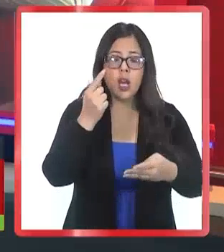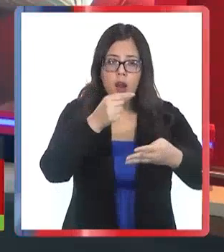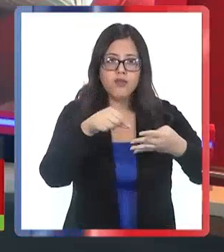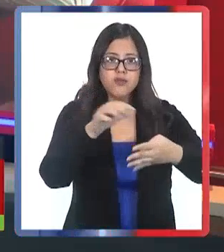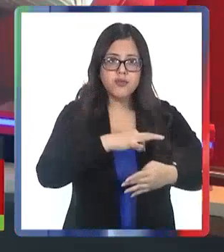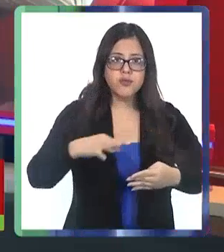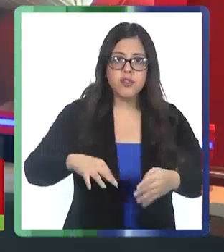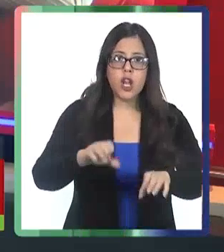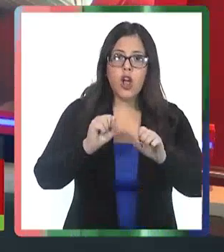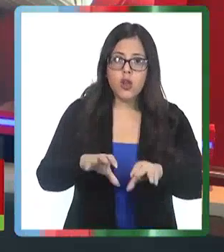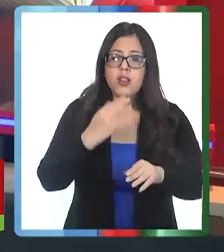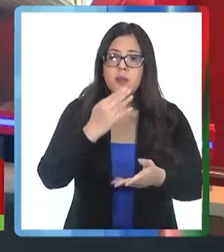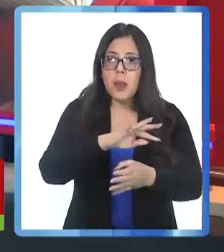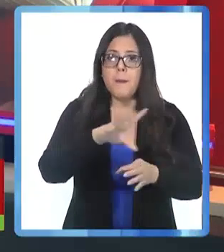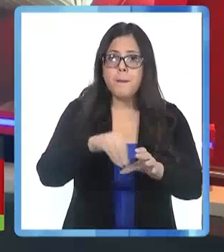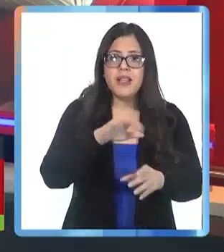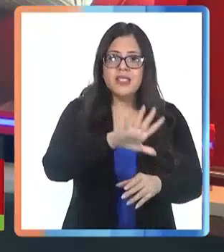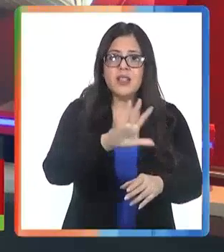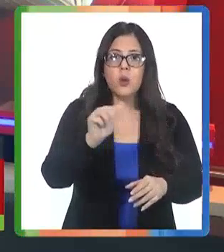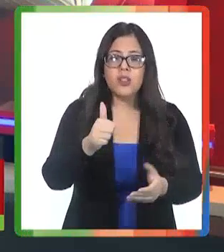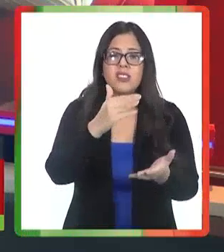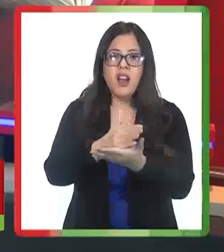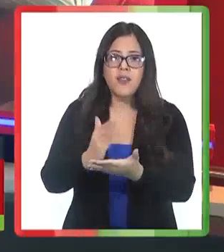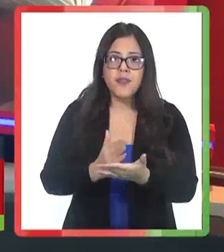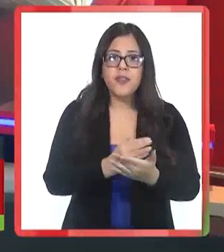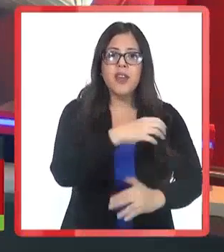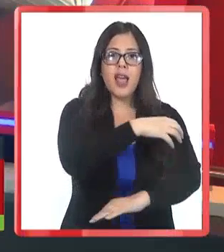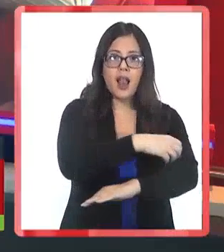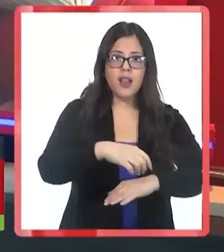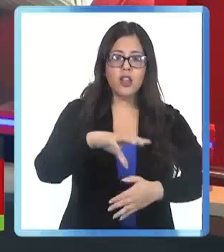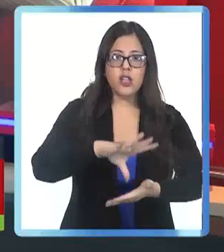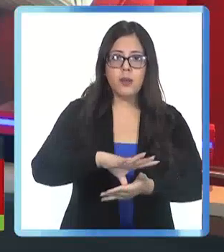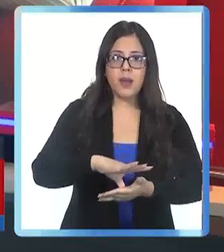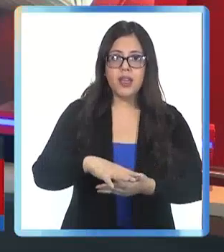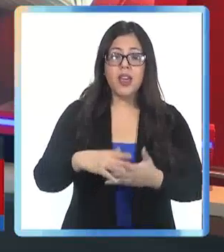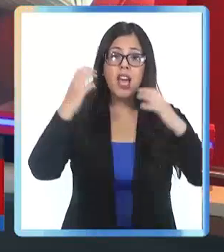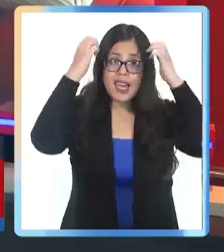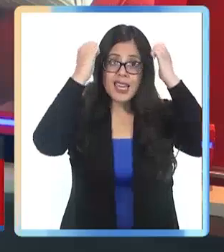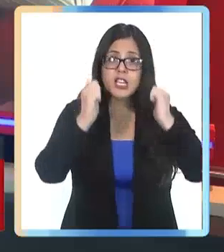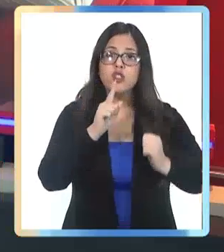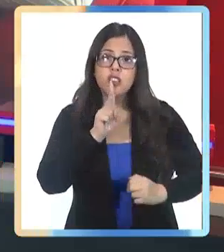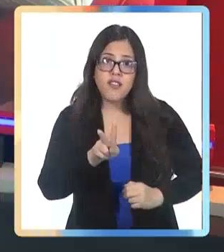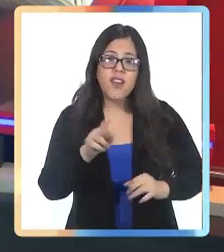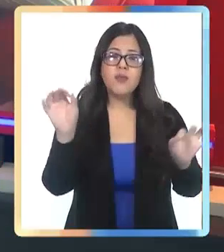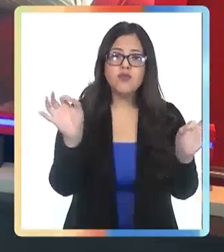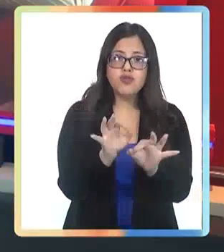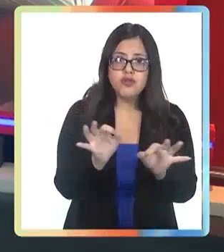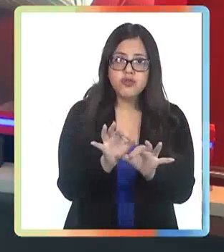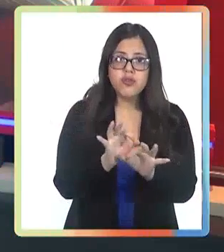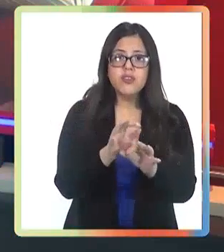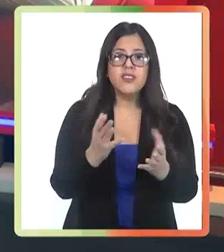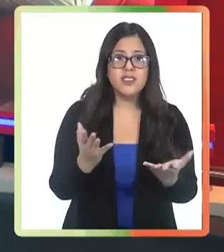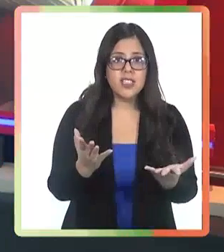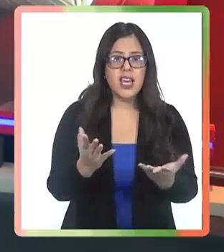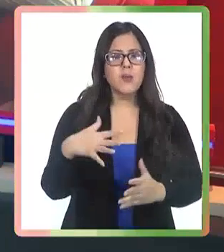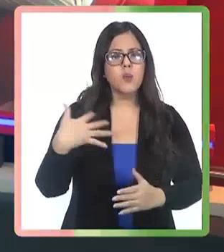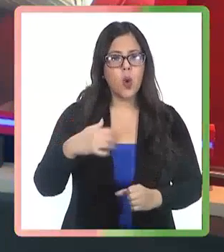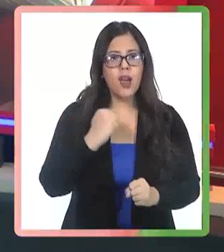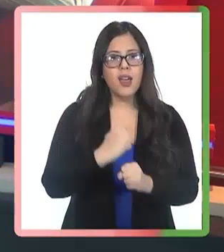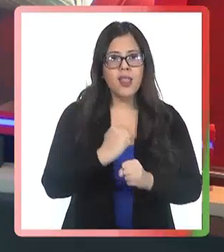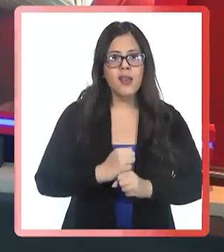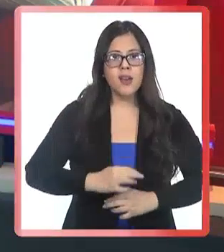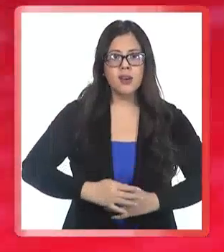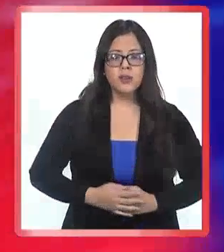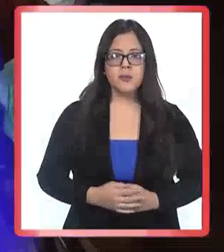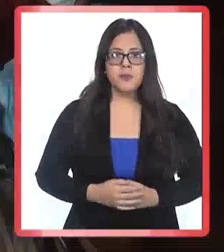de Educación y parte de 56 establecimientos a lo largo del país. Quellón TV nos cuenta más sobre su increíble